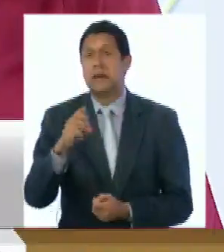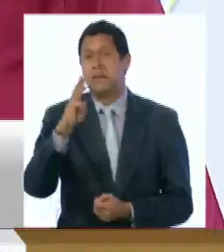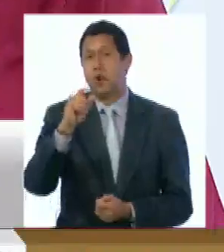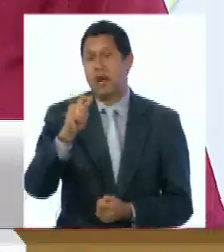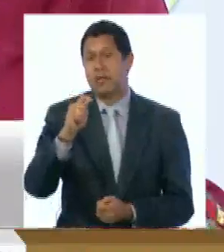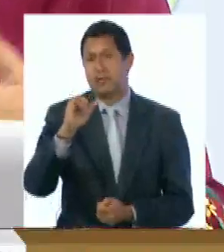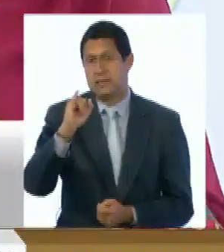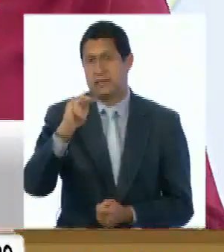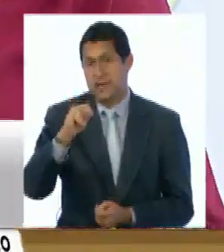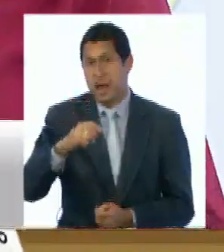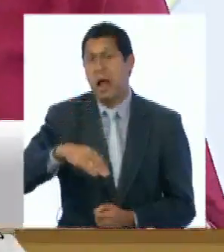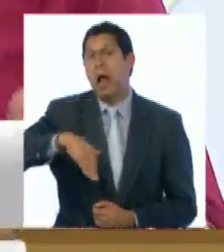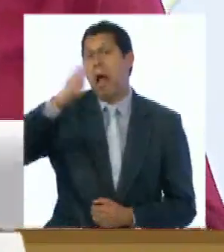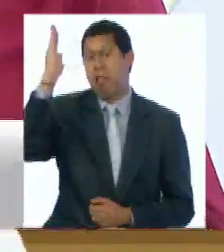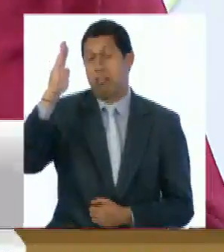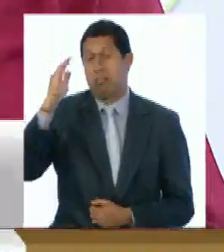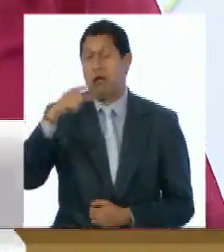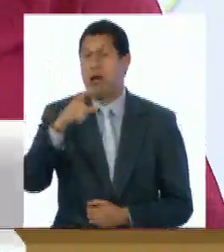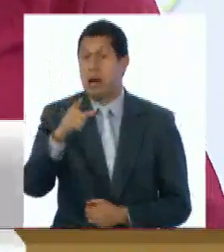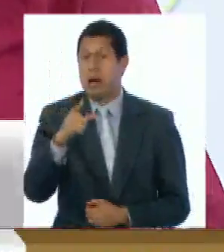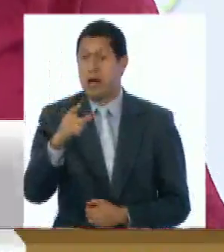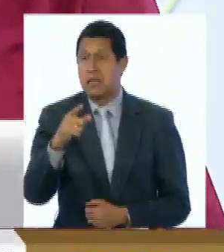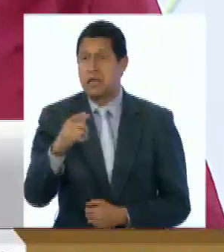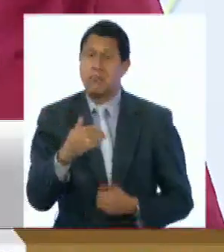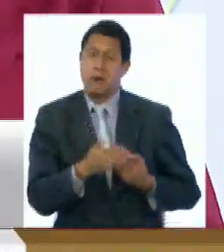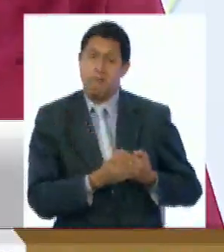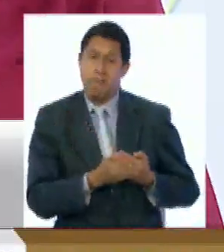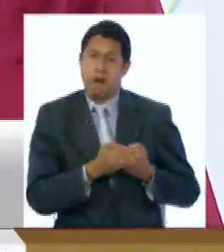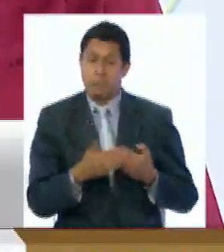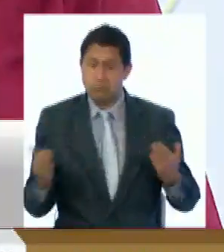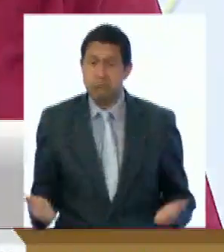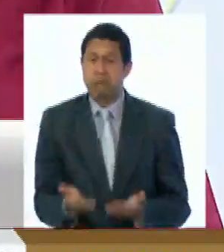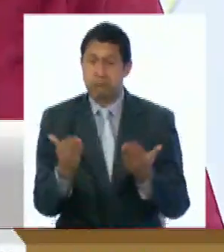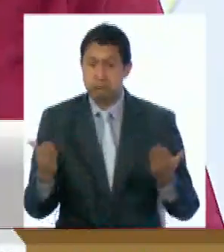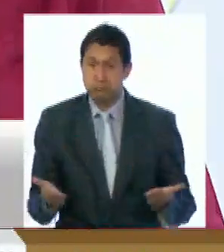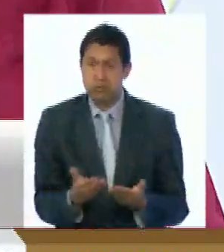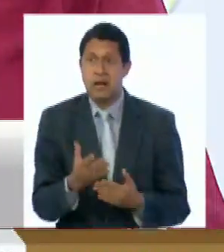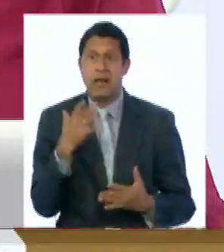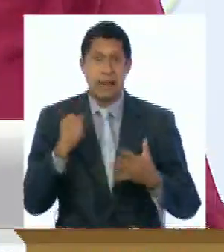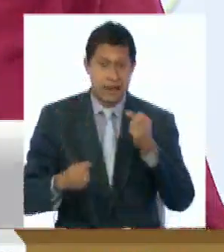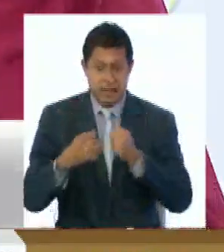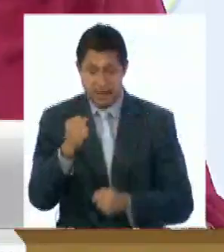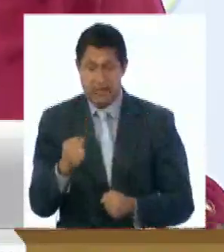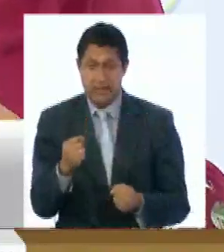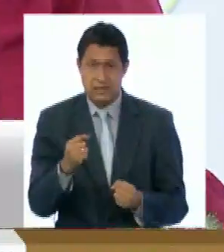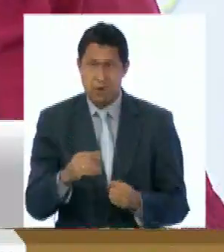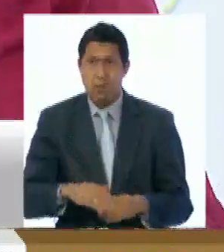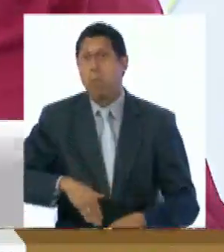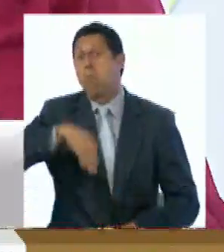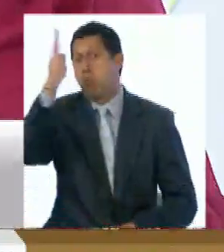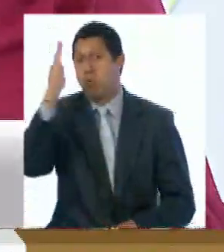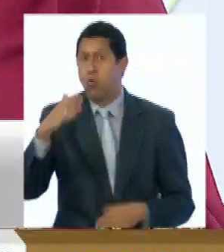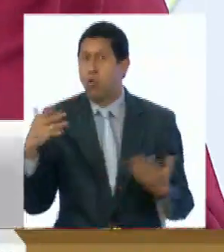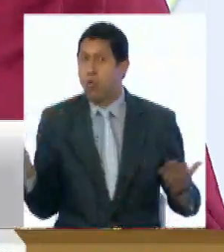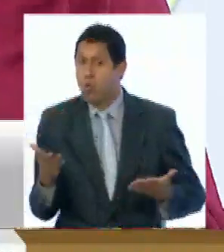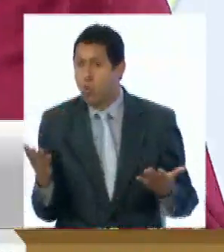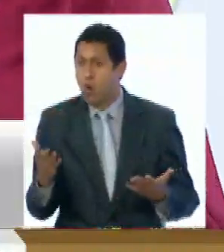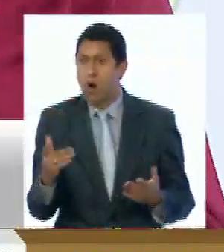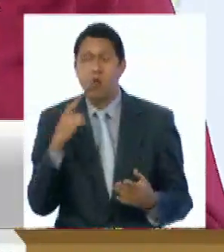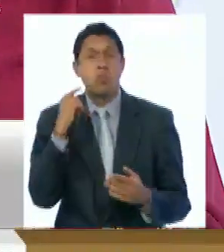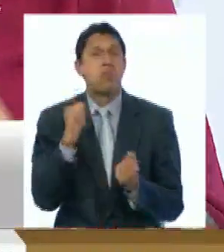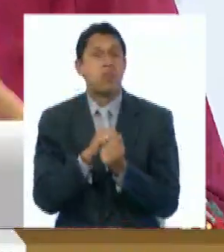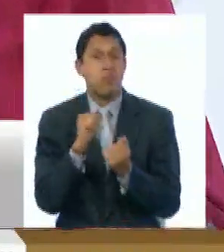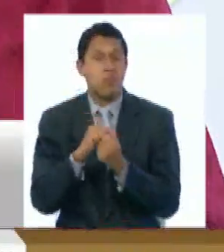alta esta prolactina que es la que en periodo de lactancia es la que estimula la producción de la leche pero cuando se elevan puede ser por un nódulo